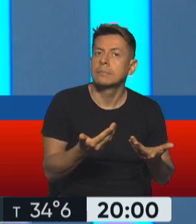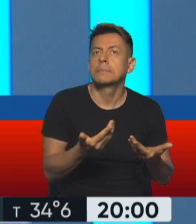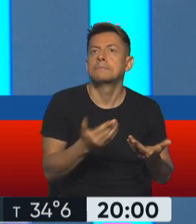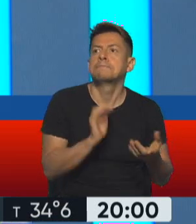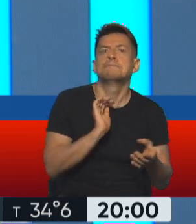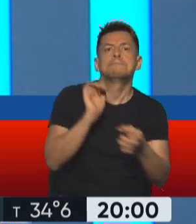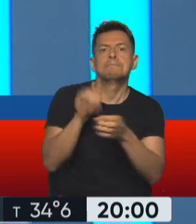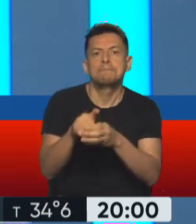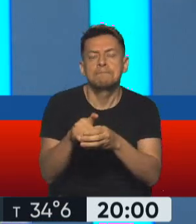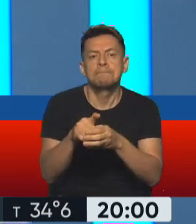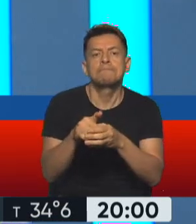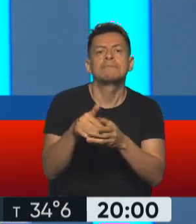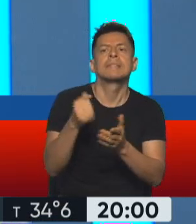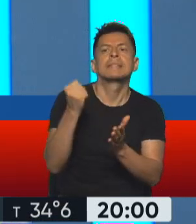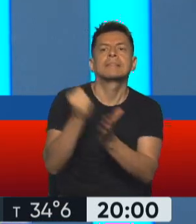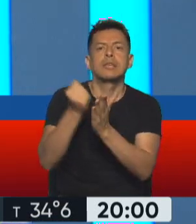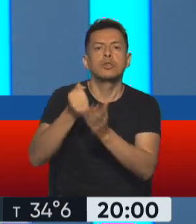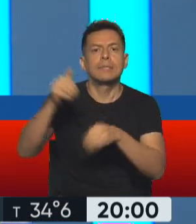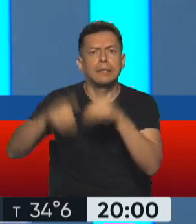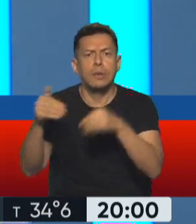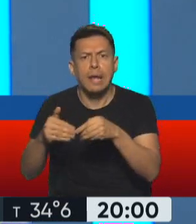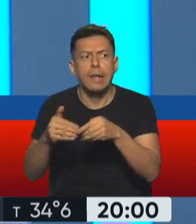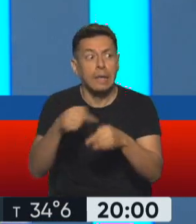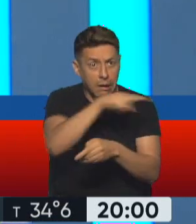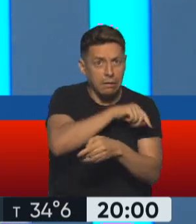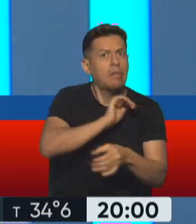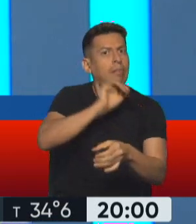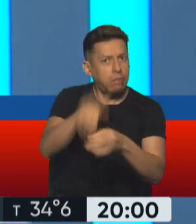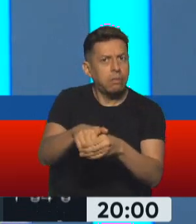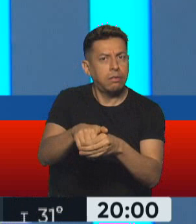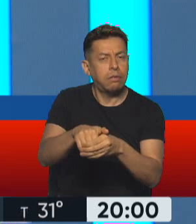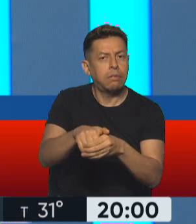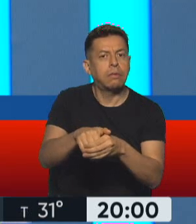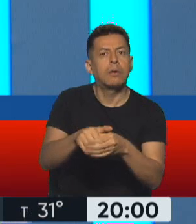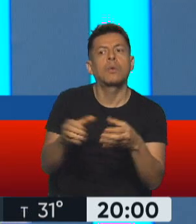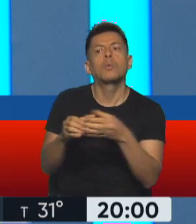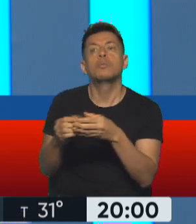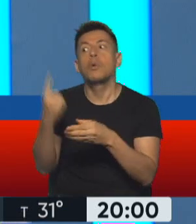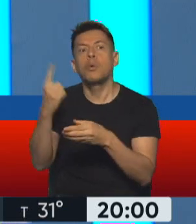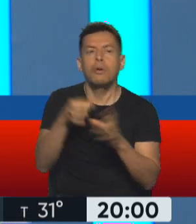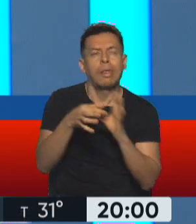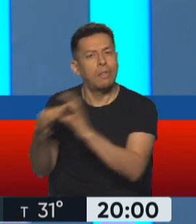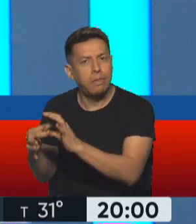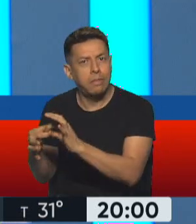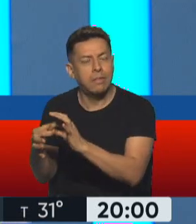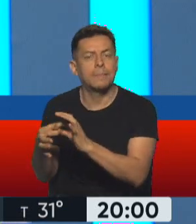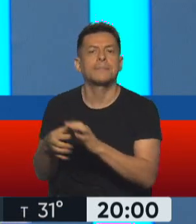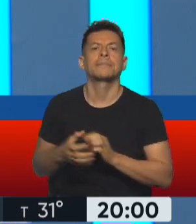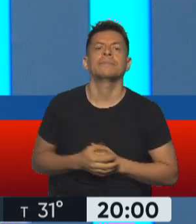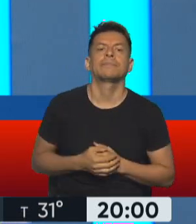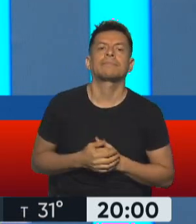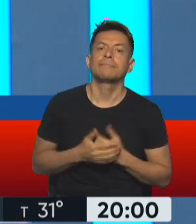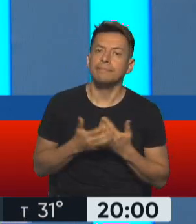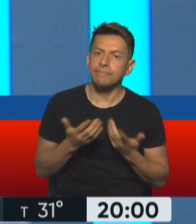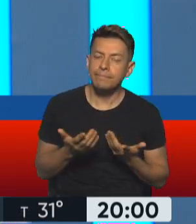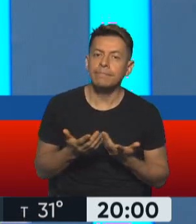el tema de los sellos electorales, de la disposición, había tomado partido, posición por uno de los sectores políticos. Ahora,